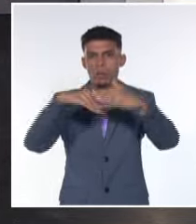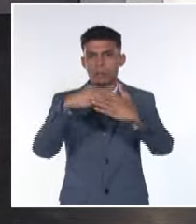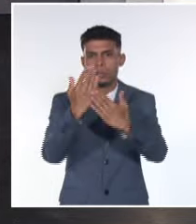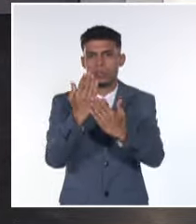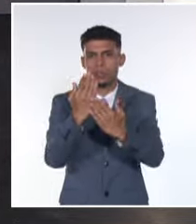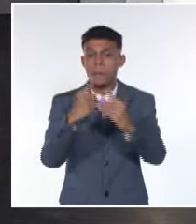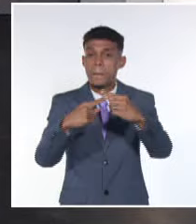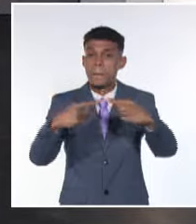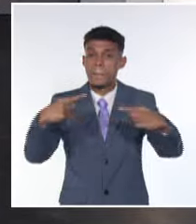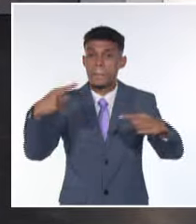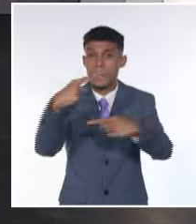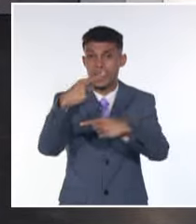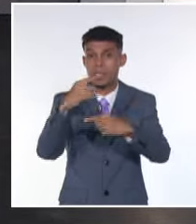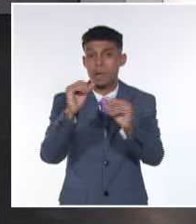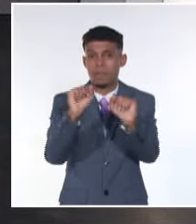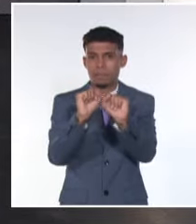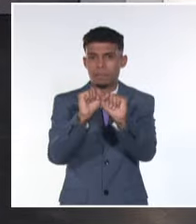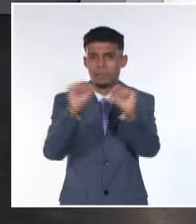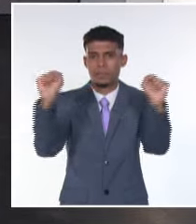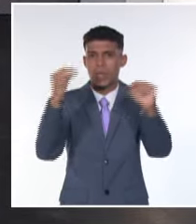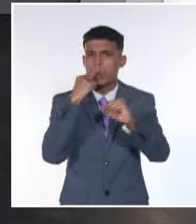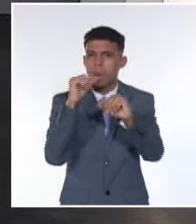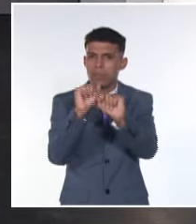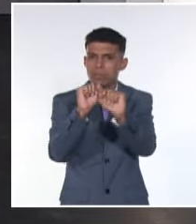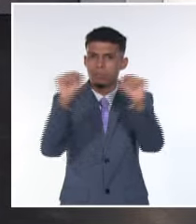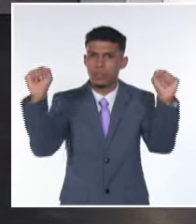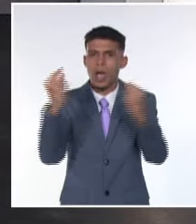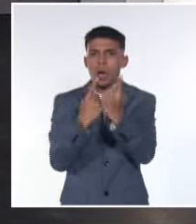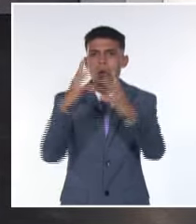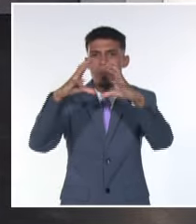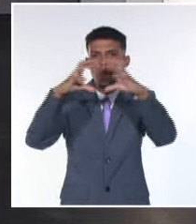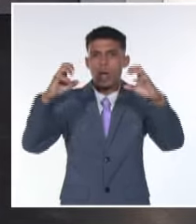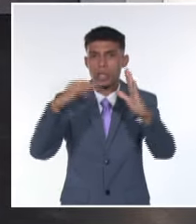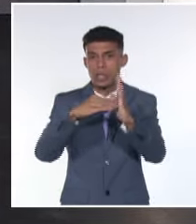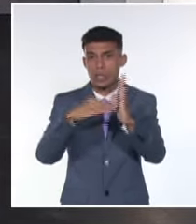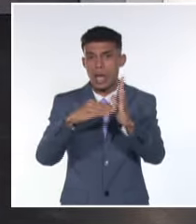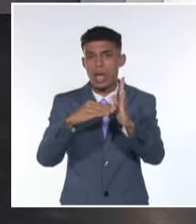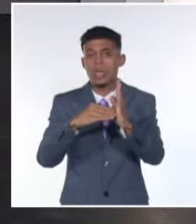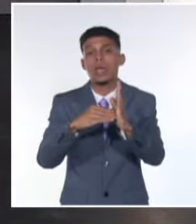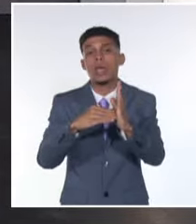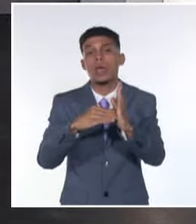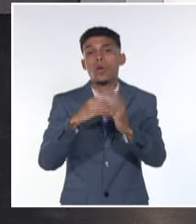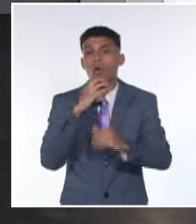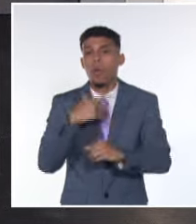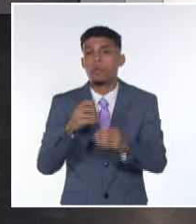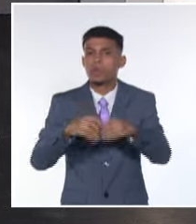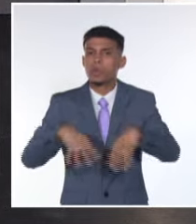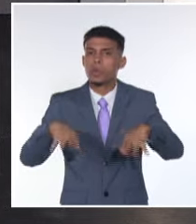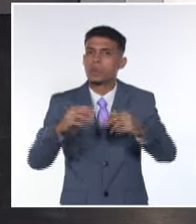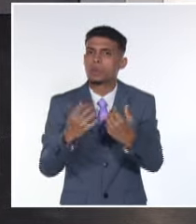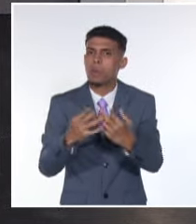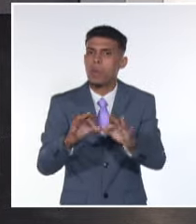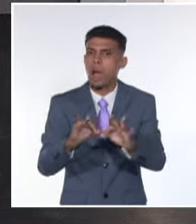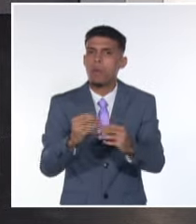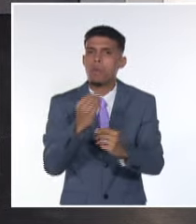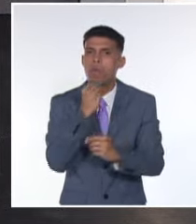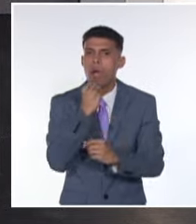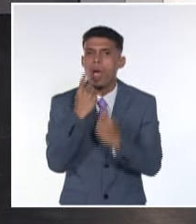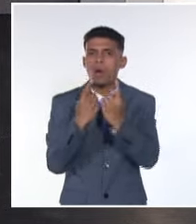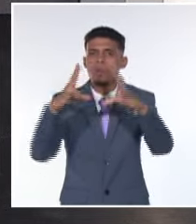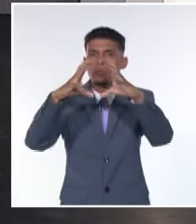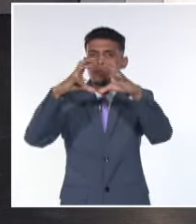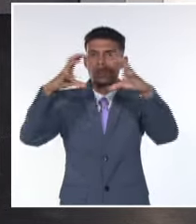amanecer. Hacia el extremo oriental, la presencia de algunos nublados, pero en la tarde nuevamente las condiciones van a continuar siendo favorables para que tengamos nublados